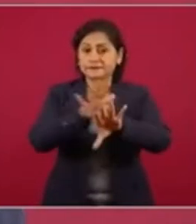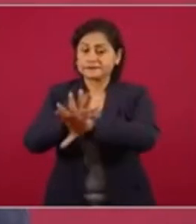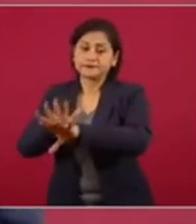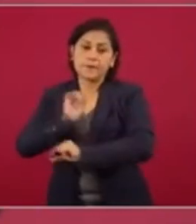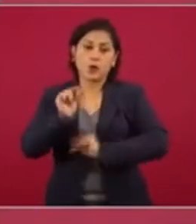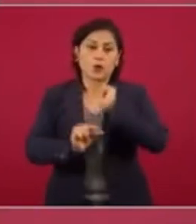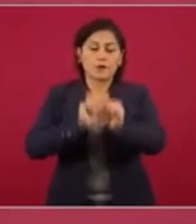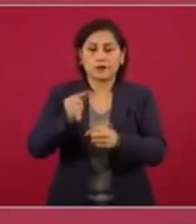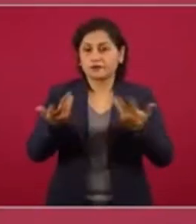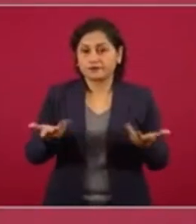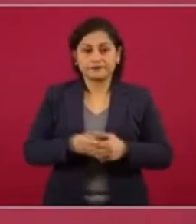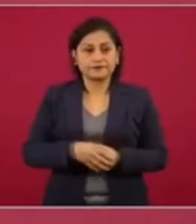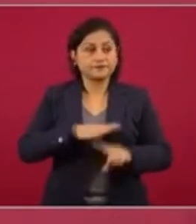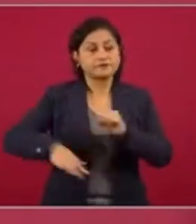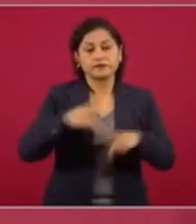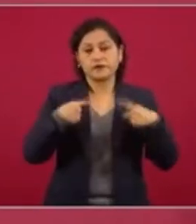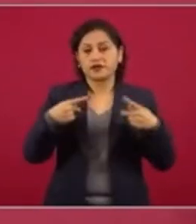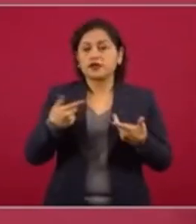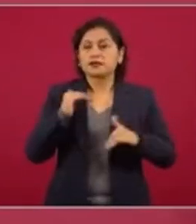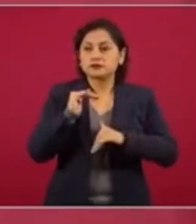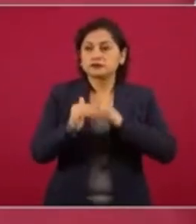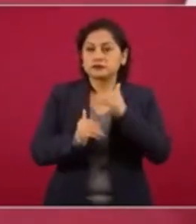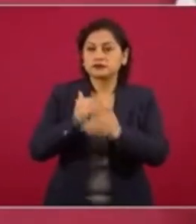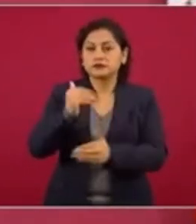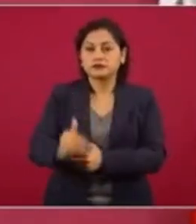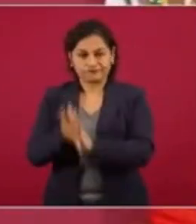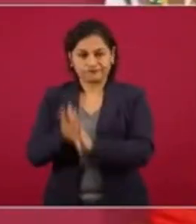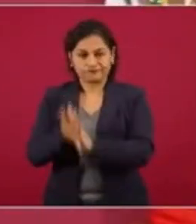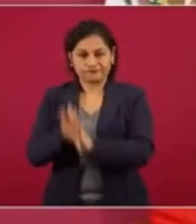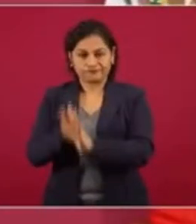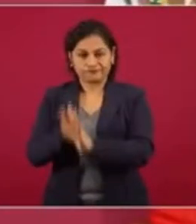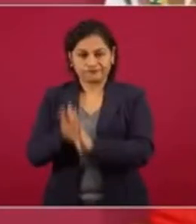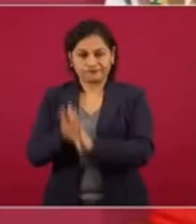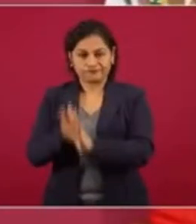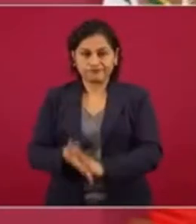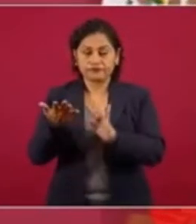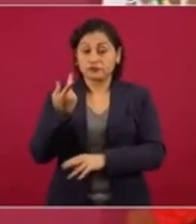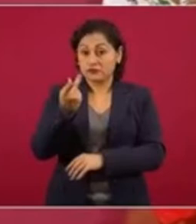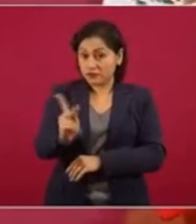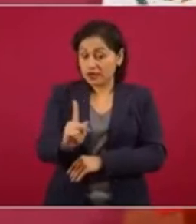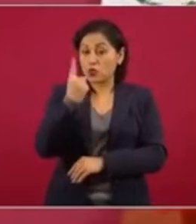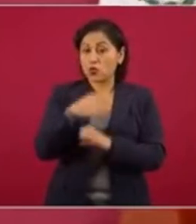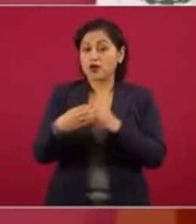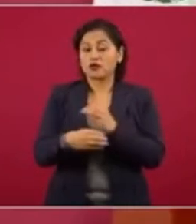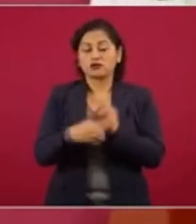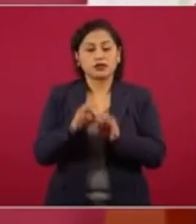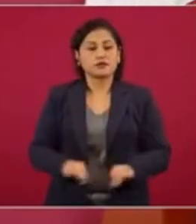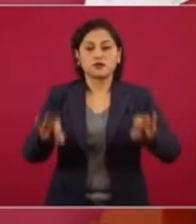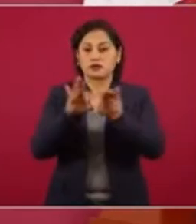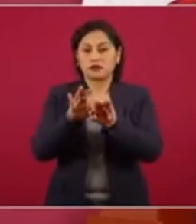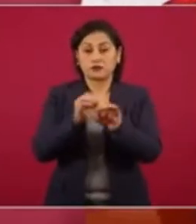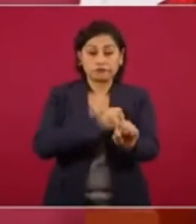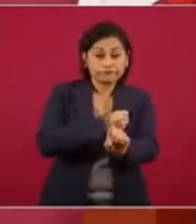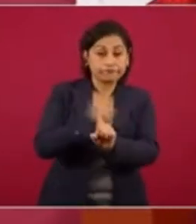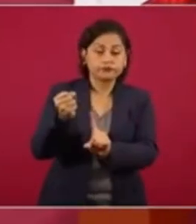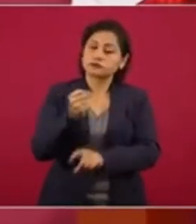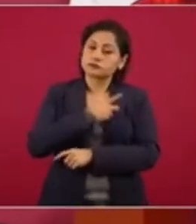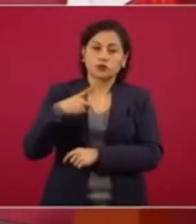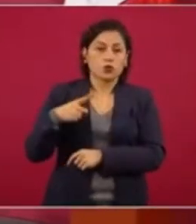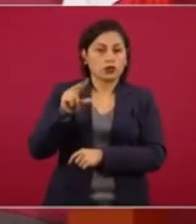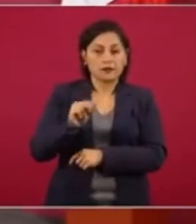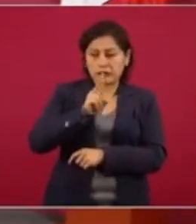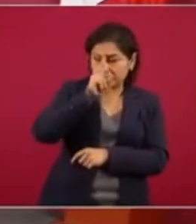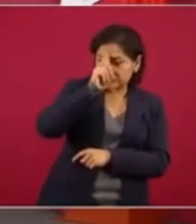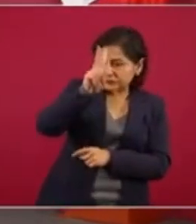el proceder de la gente. Y la regla es, pues, que no haya agresiones, que no haya